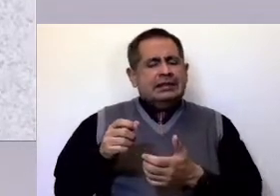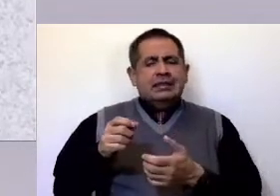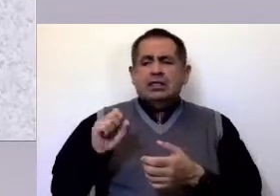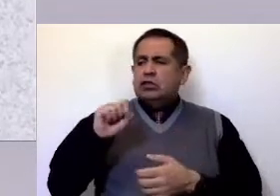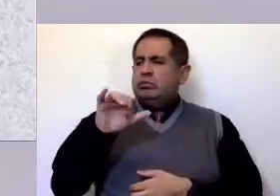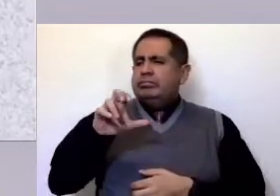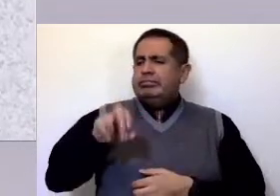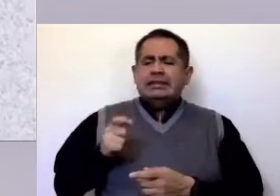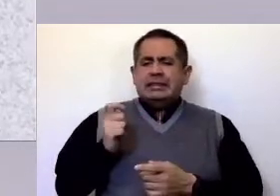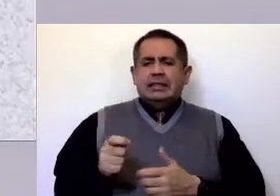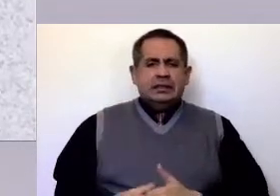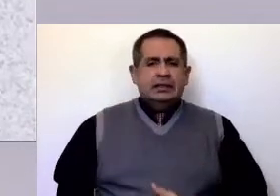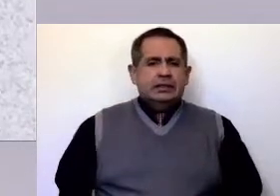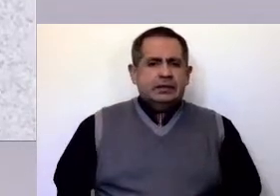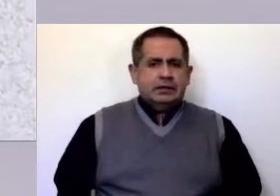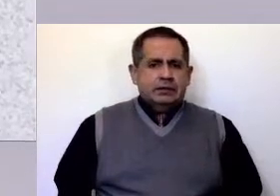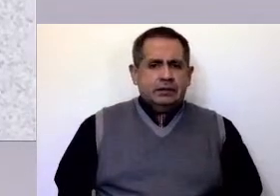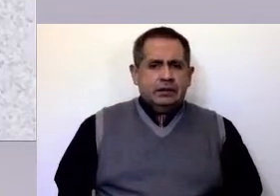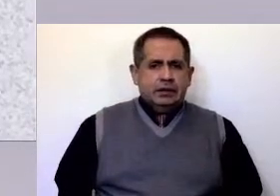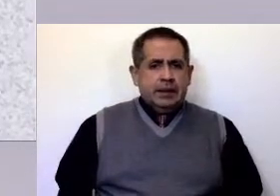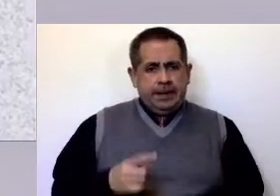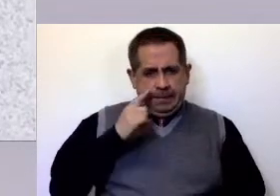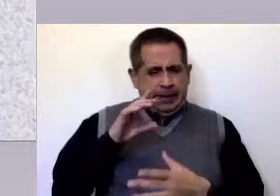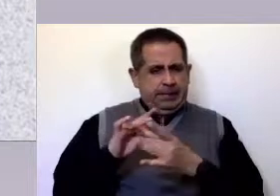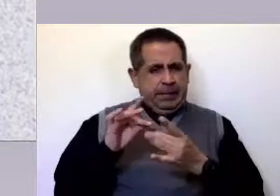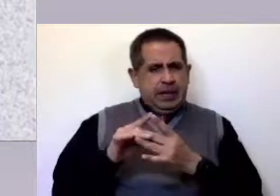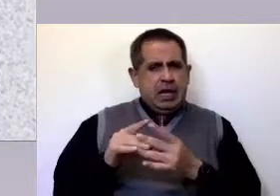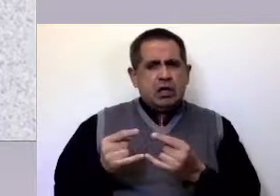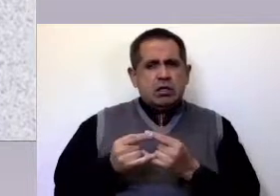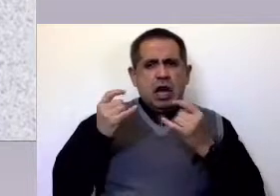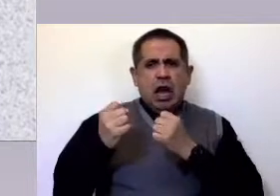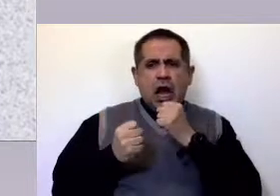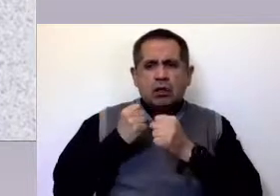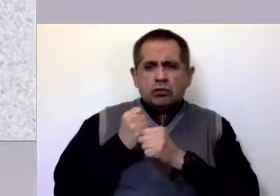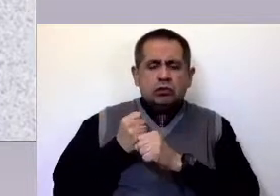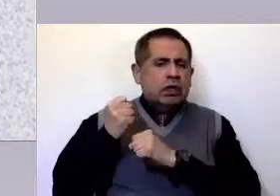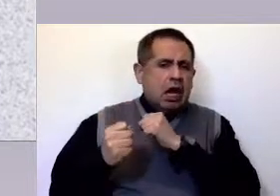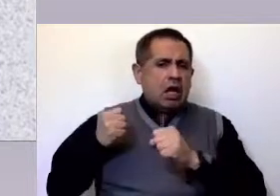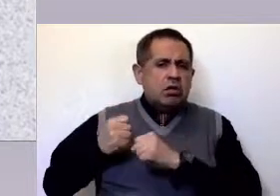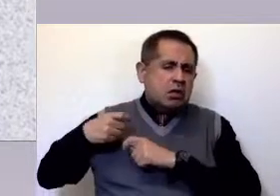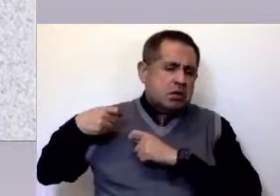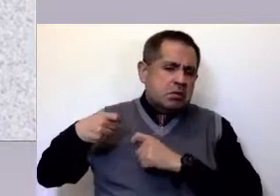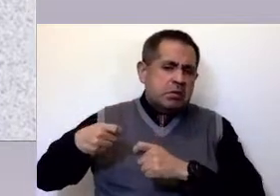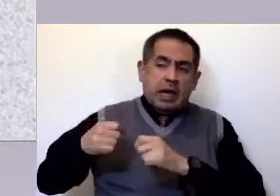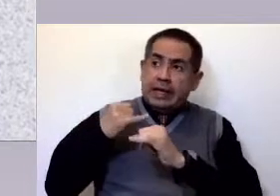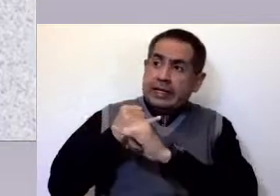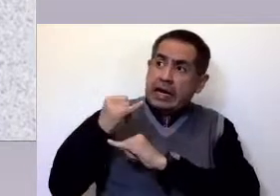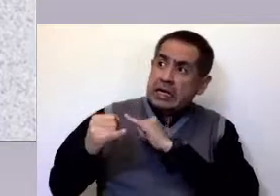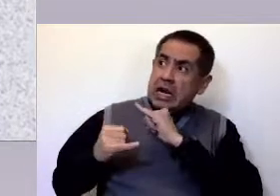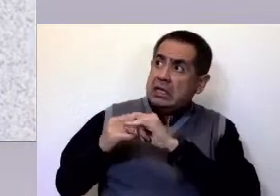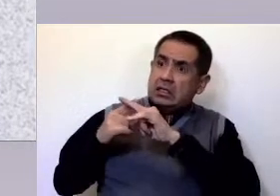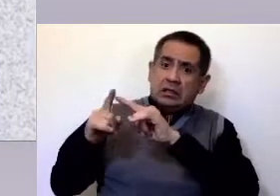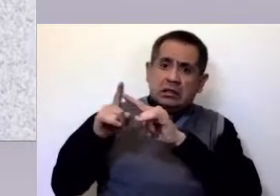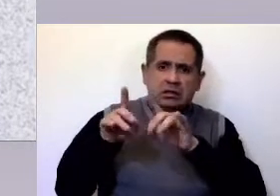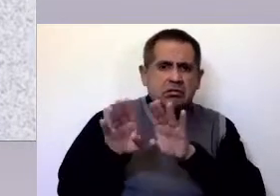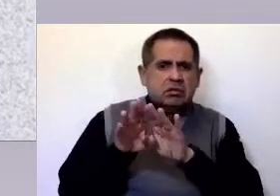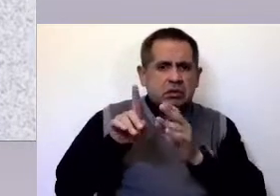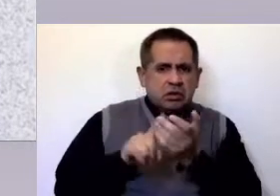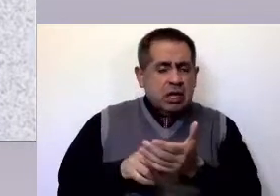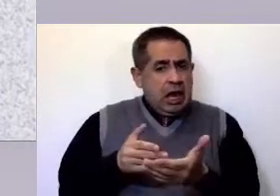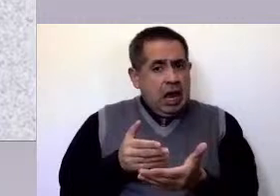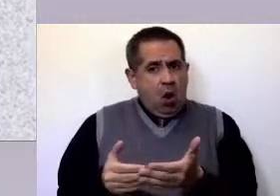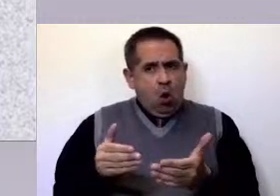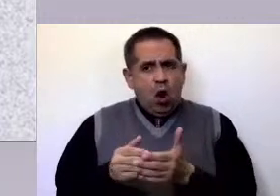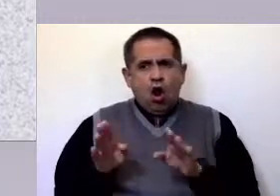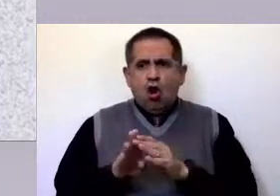ya vimos cuál ha sido históricamente esta evolución internacional que han tenido los desca ahora abordaremos